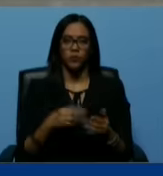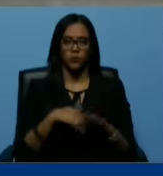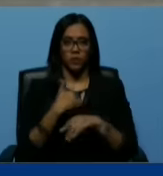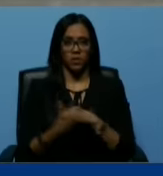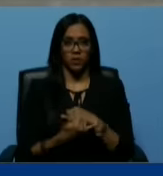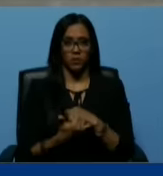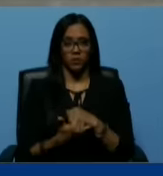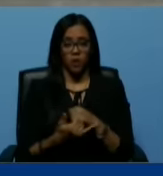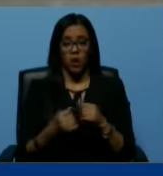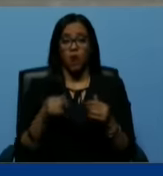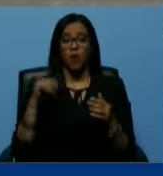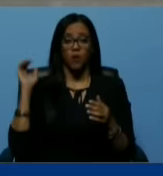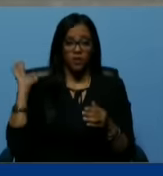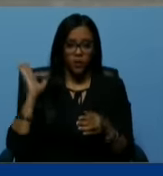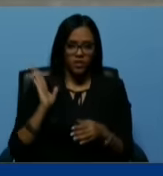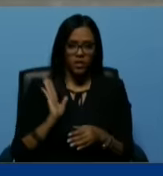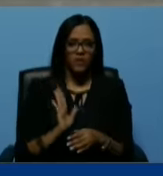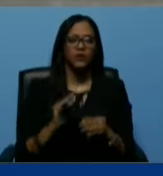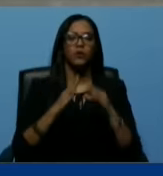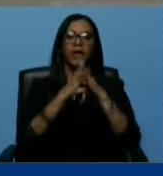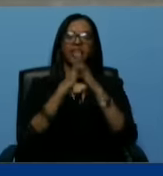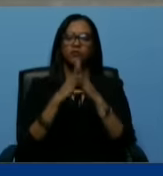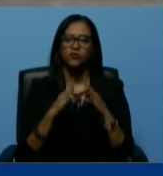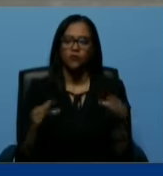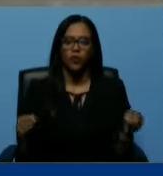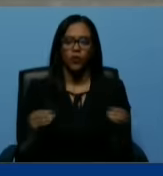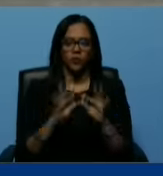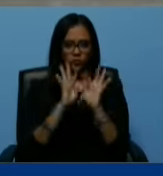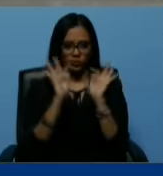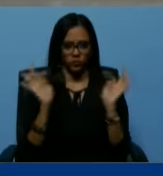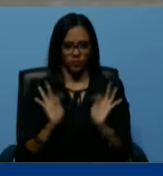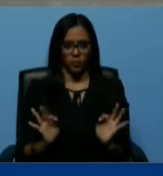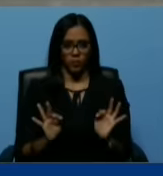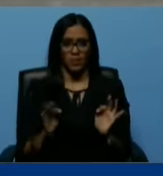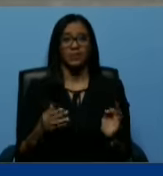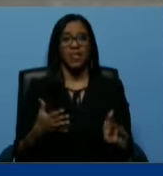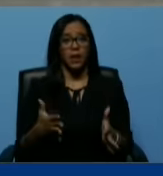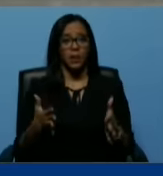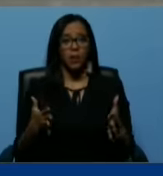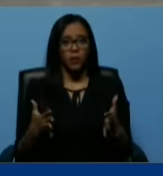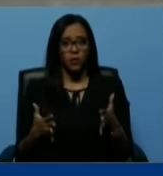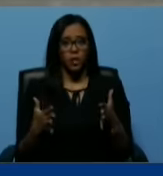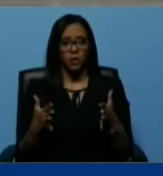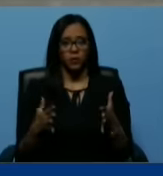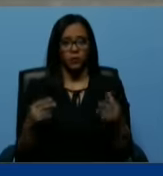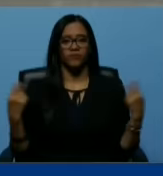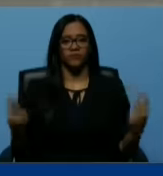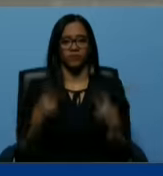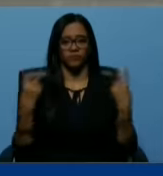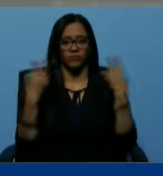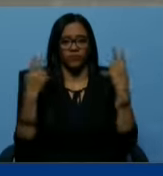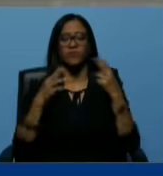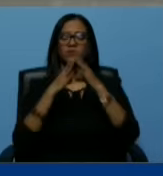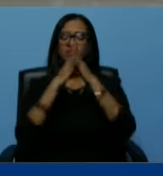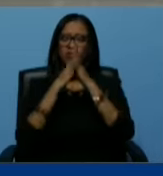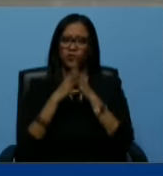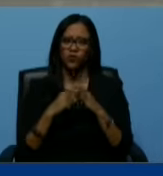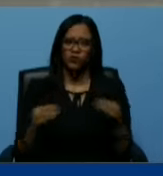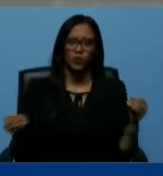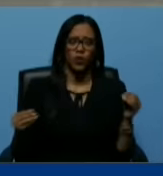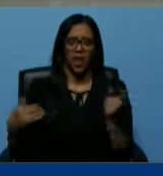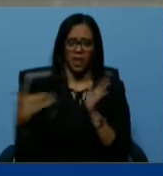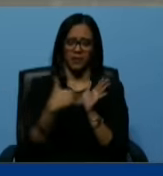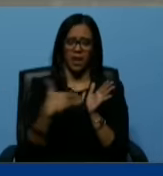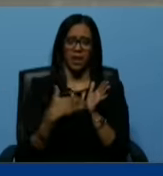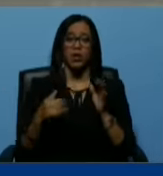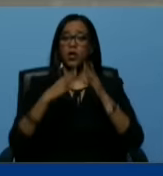Lo fuimos llevando en todas sus etapas. Hemos logrado sortear todas las conspiraciones,